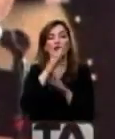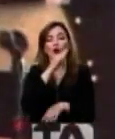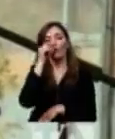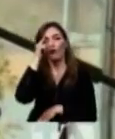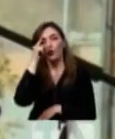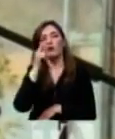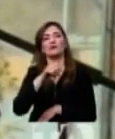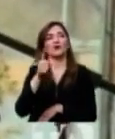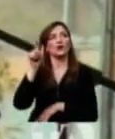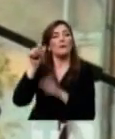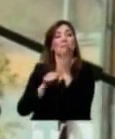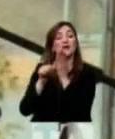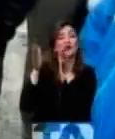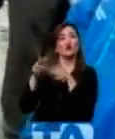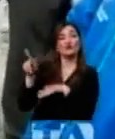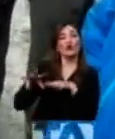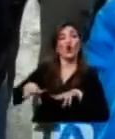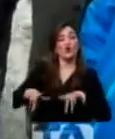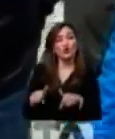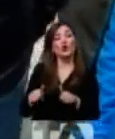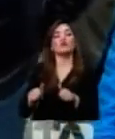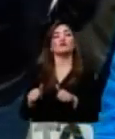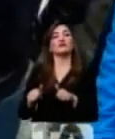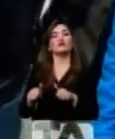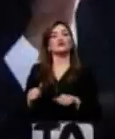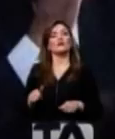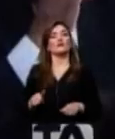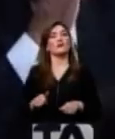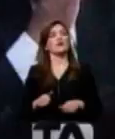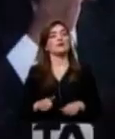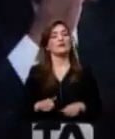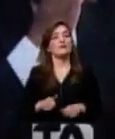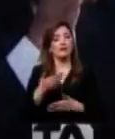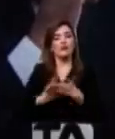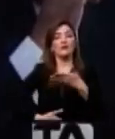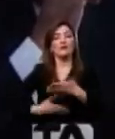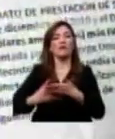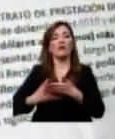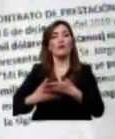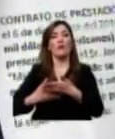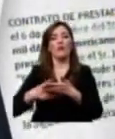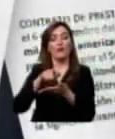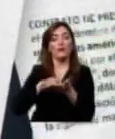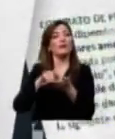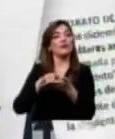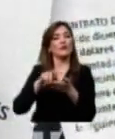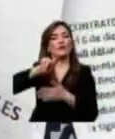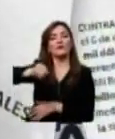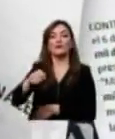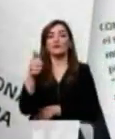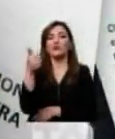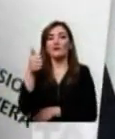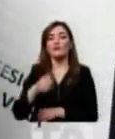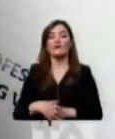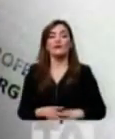correa- de uno de sus ministros procesados por corrupción walter solís y según los documentos también contratados por tc televisión